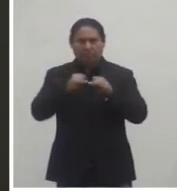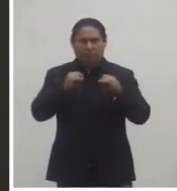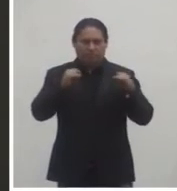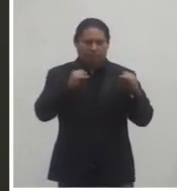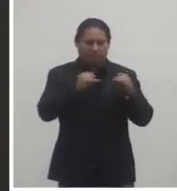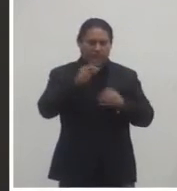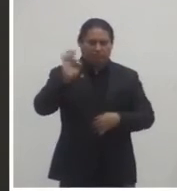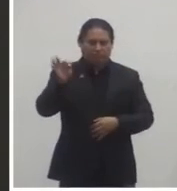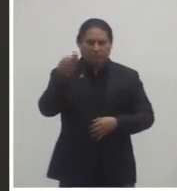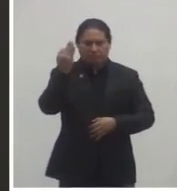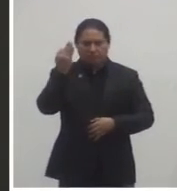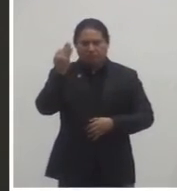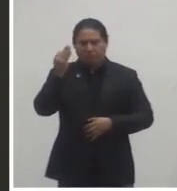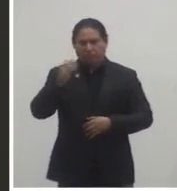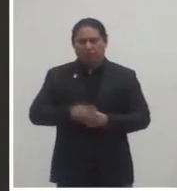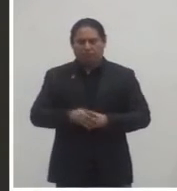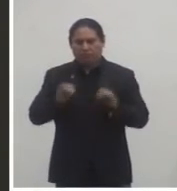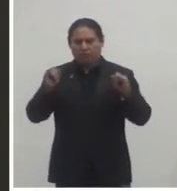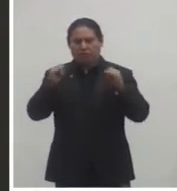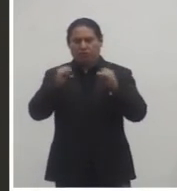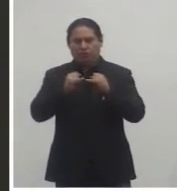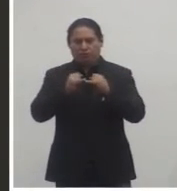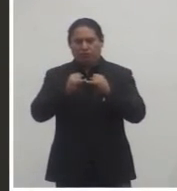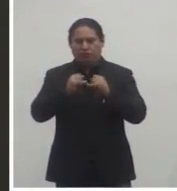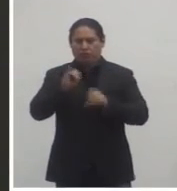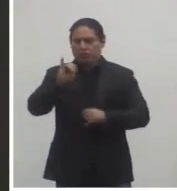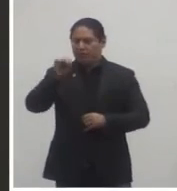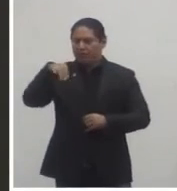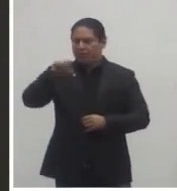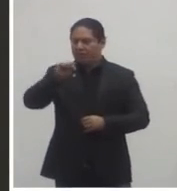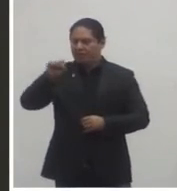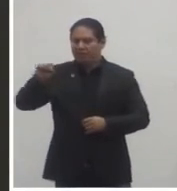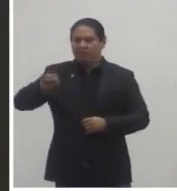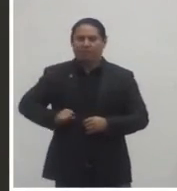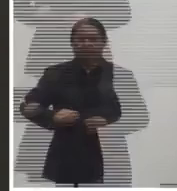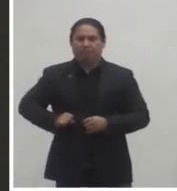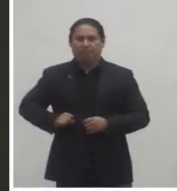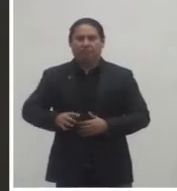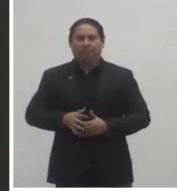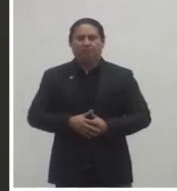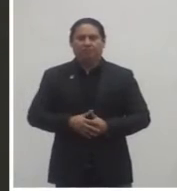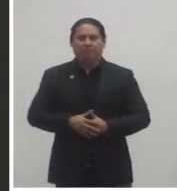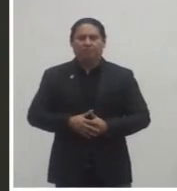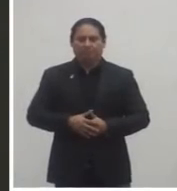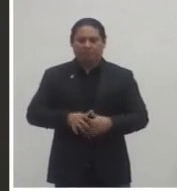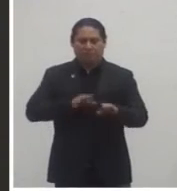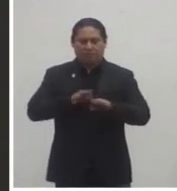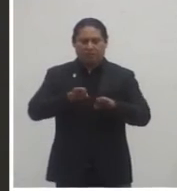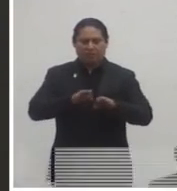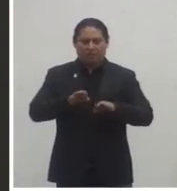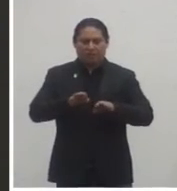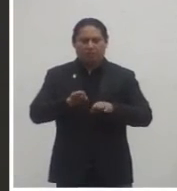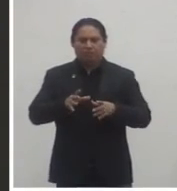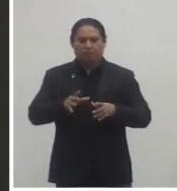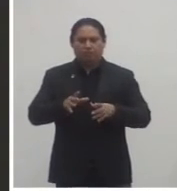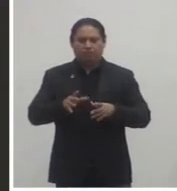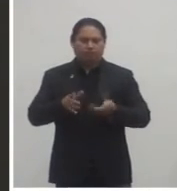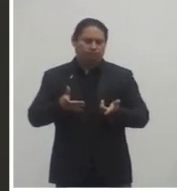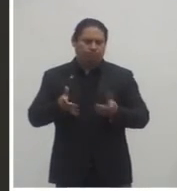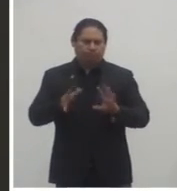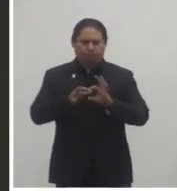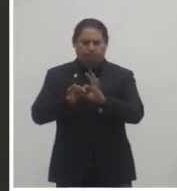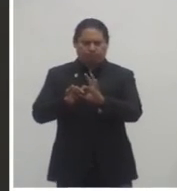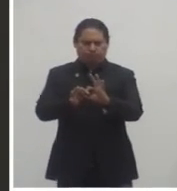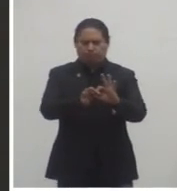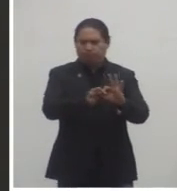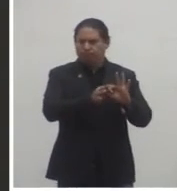instituciones federales como el Instituto Mexicano del Seguro Social. Ese trabajo compartido permitió un